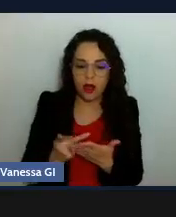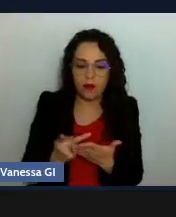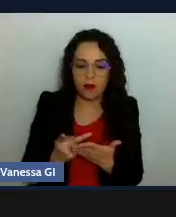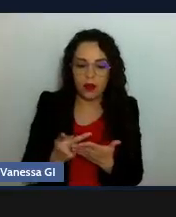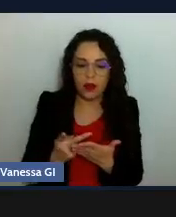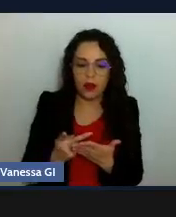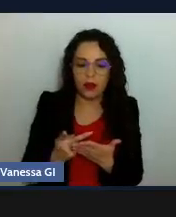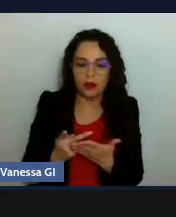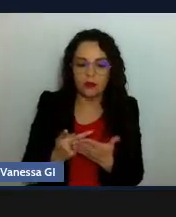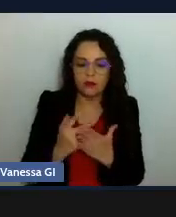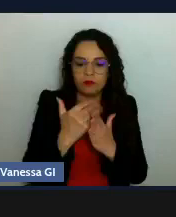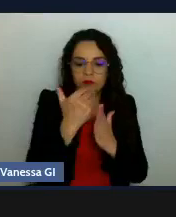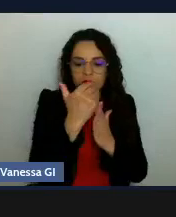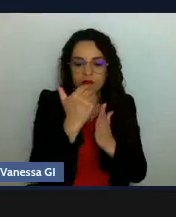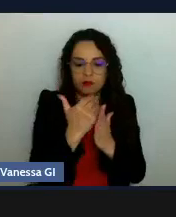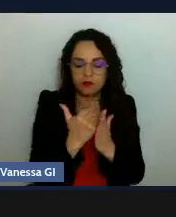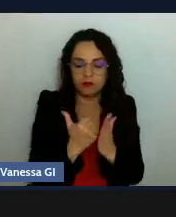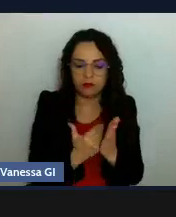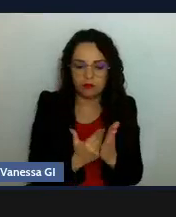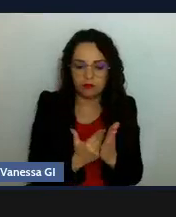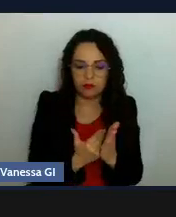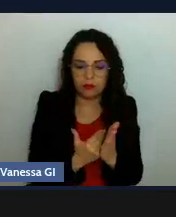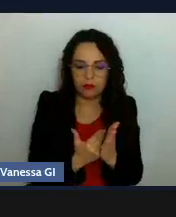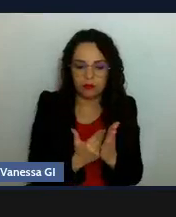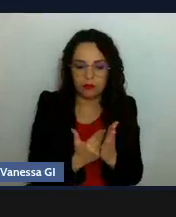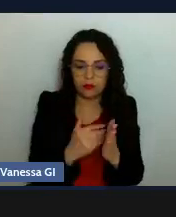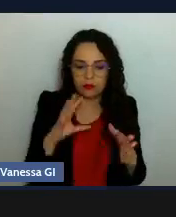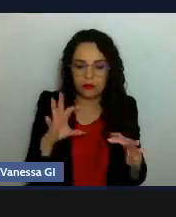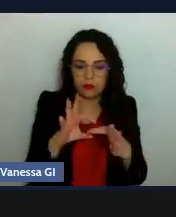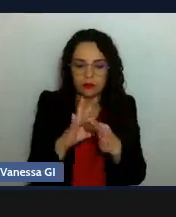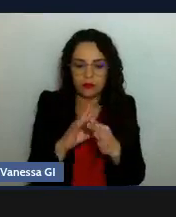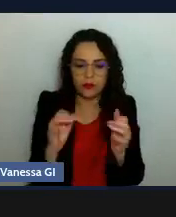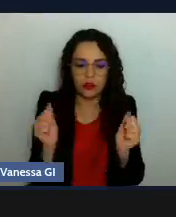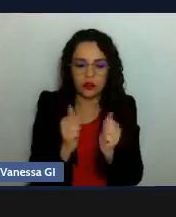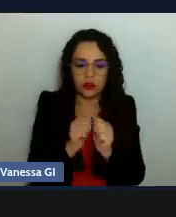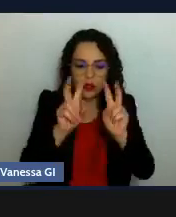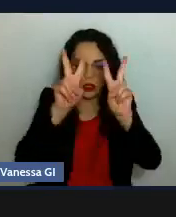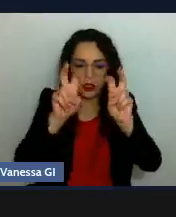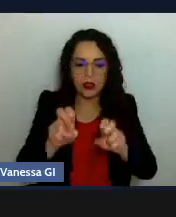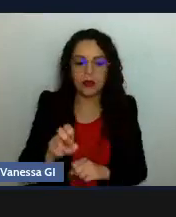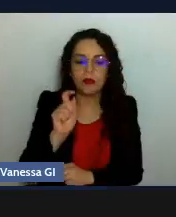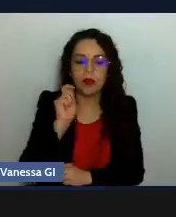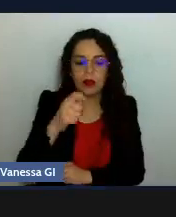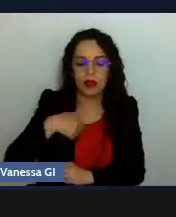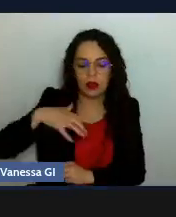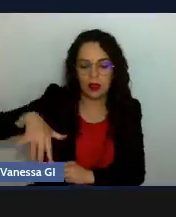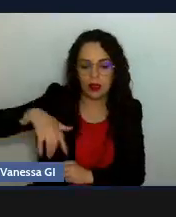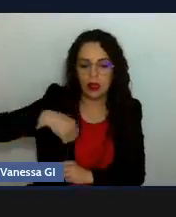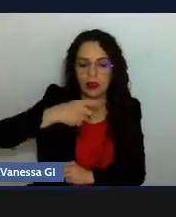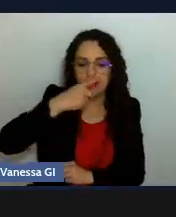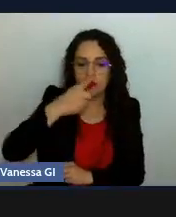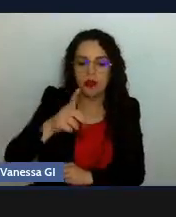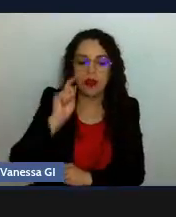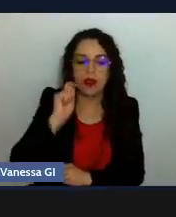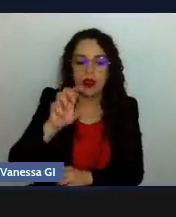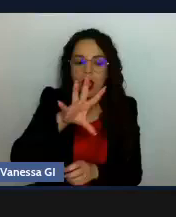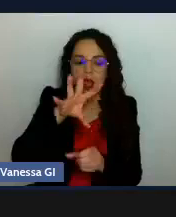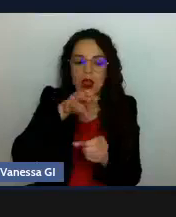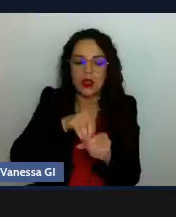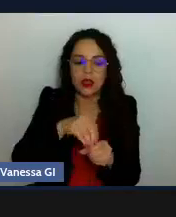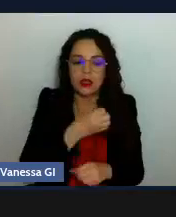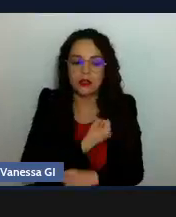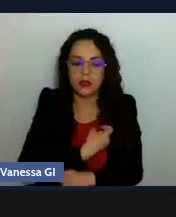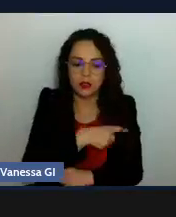se relacione con lo que acabamos de hablar de salud integral? Si hay acceso al chat